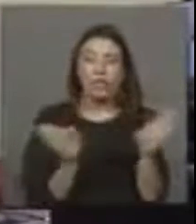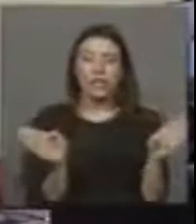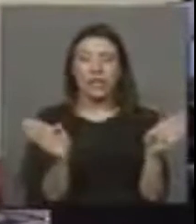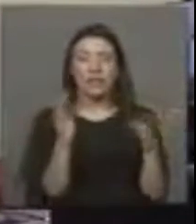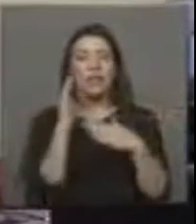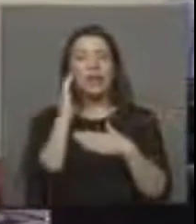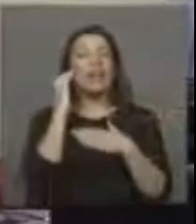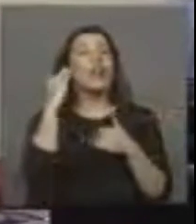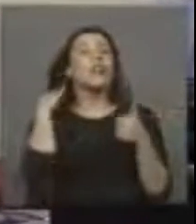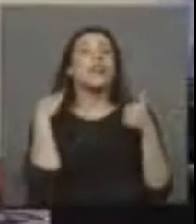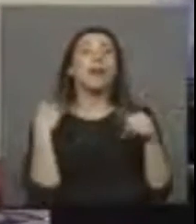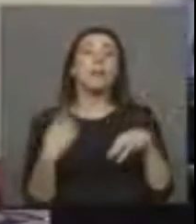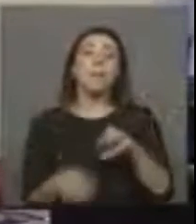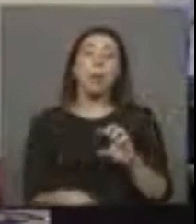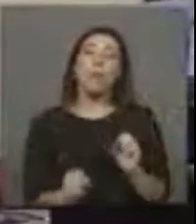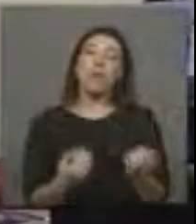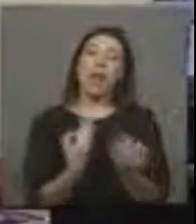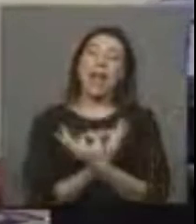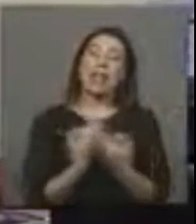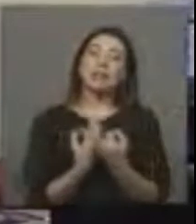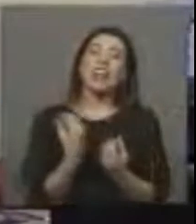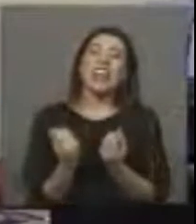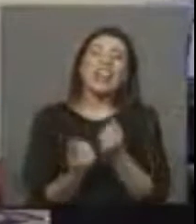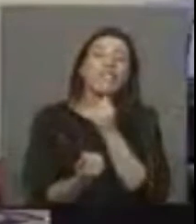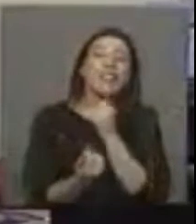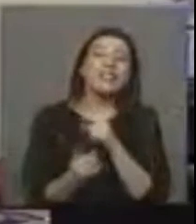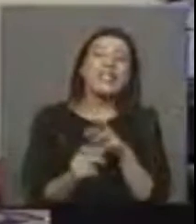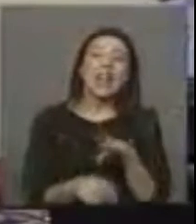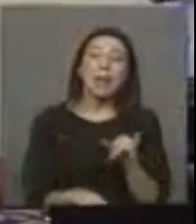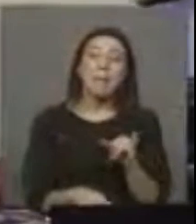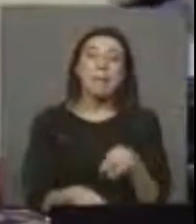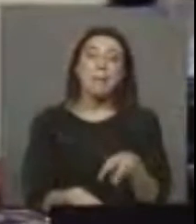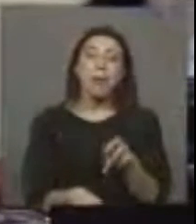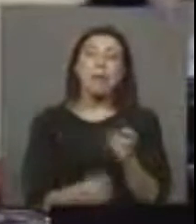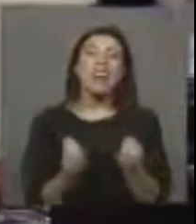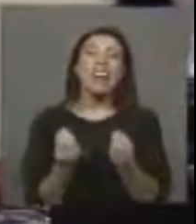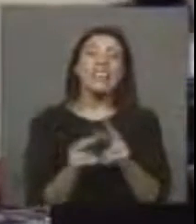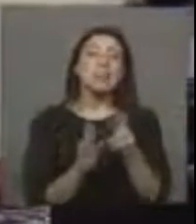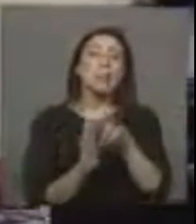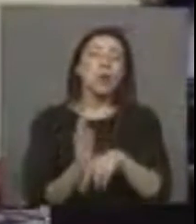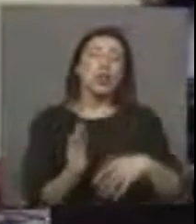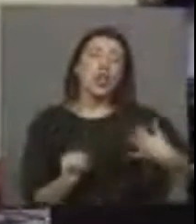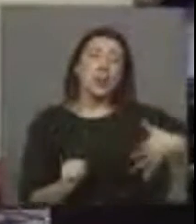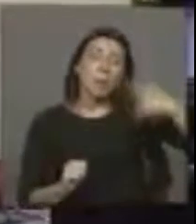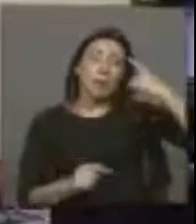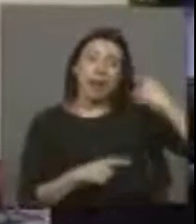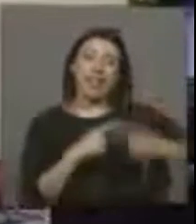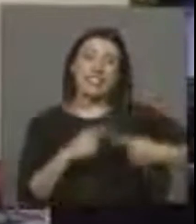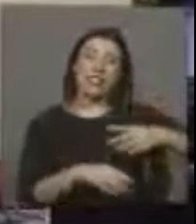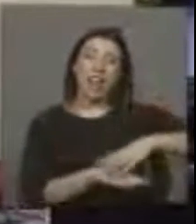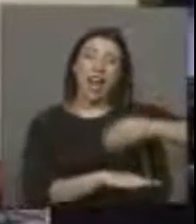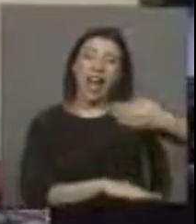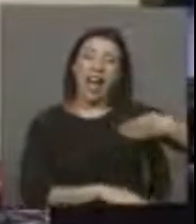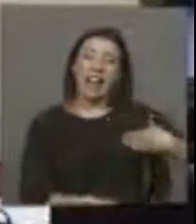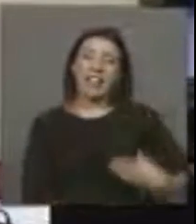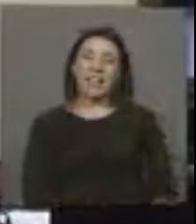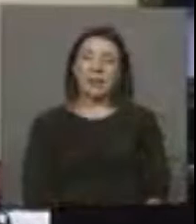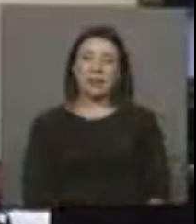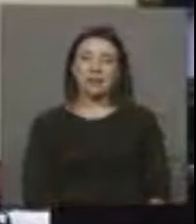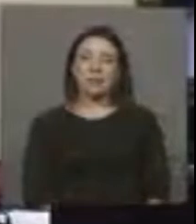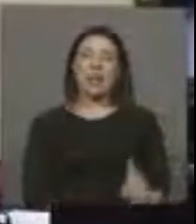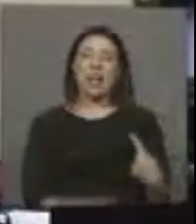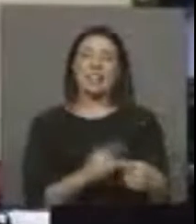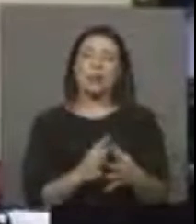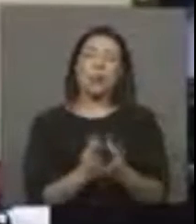Me gustaría que el director del MOP nos pudiera explicar en qué está el Seremi del MOP, en qué está ese proyecto tan emblemático para la historia de Arica, por lo demás una historia de